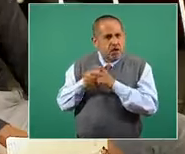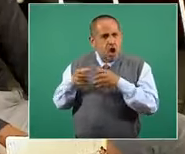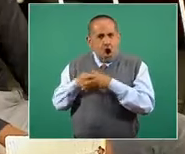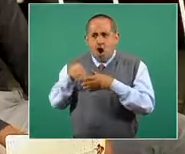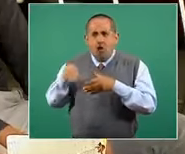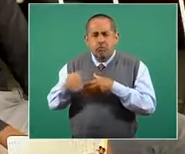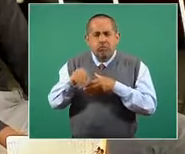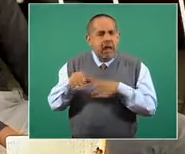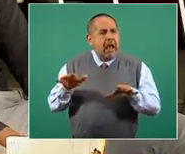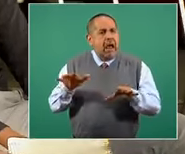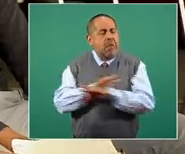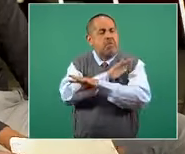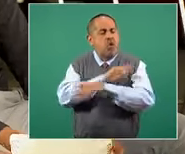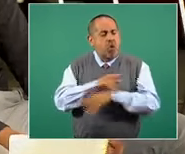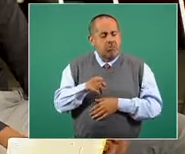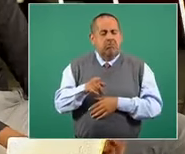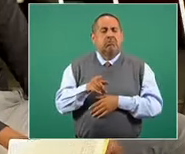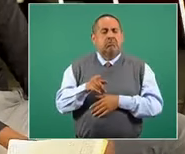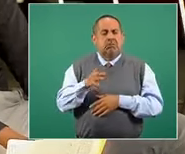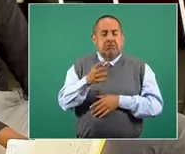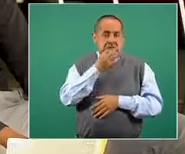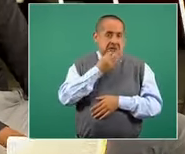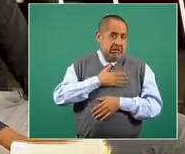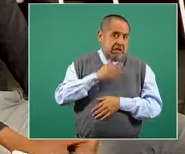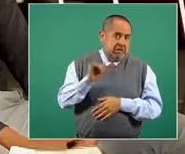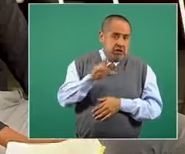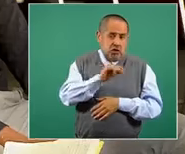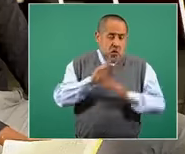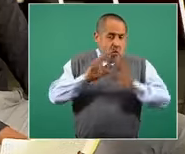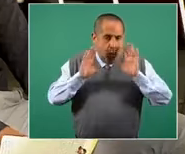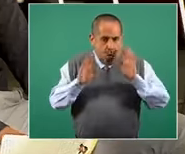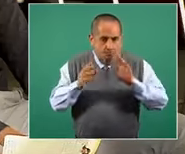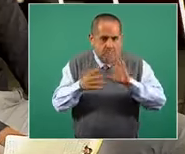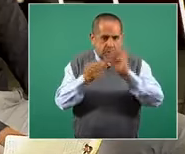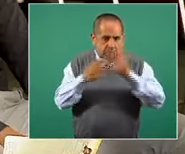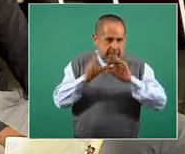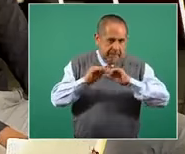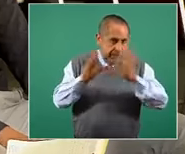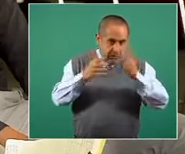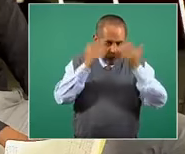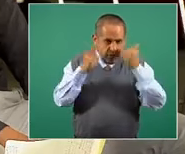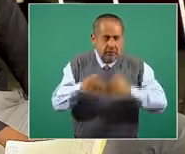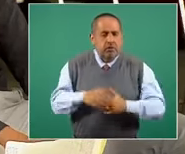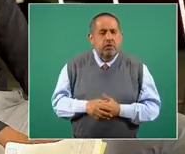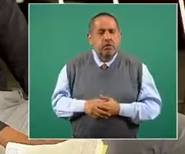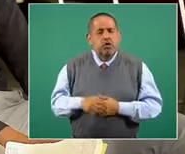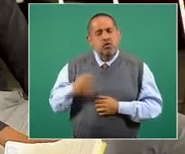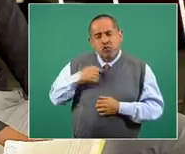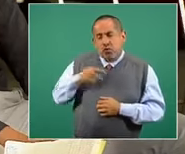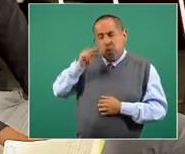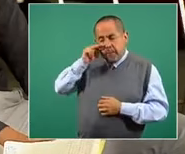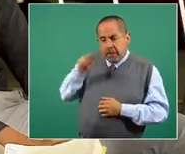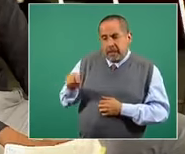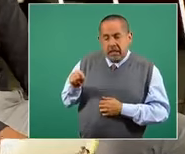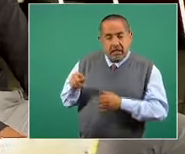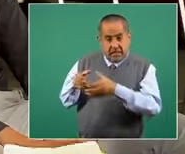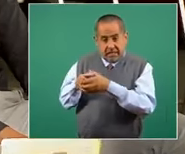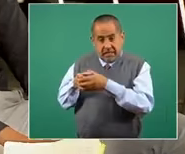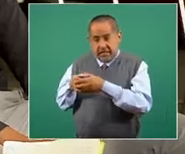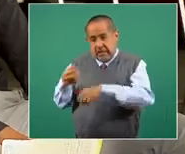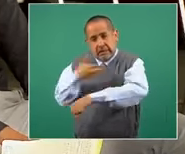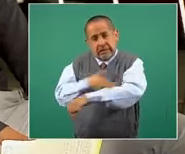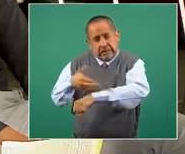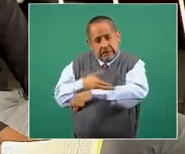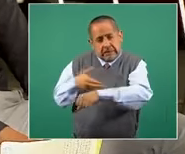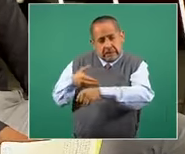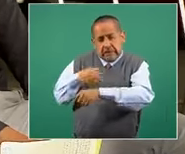esta orden cambió. Usted me lo confirmará y en todo caso me ahondará sobre este asunto. Yo vi a las brigadas